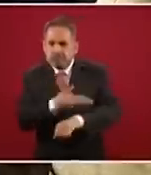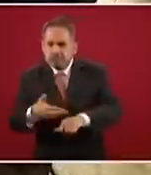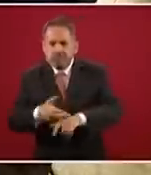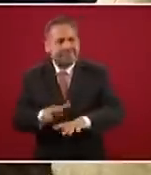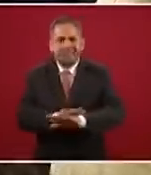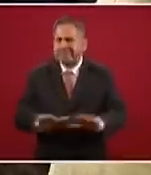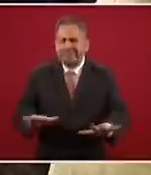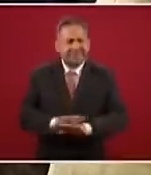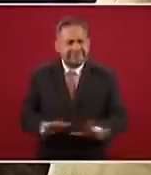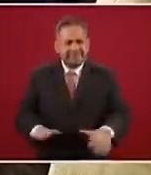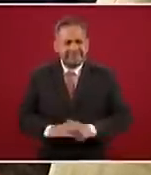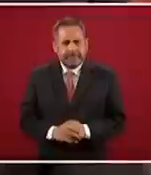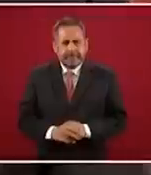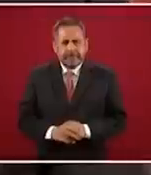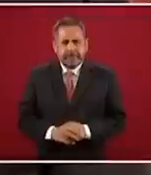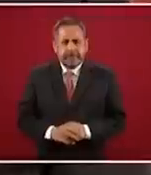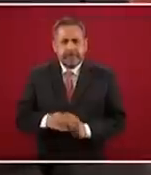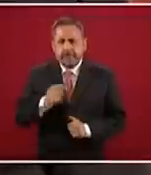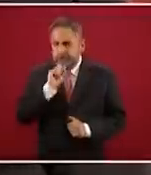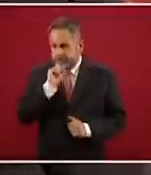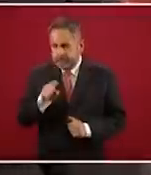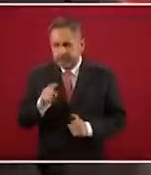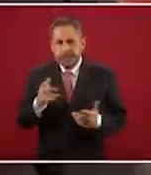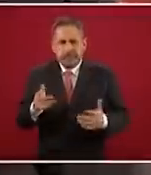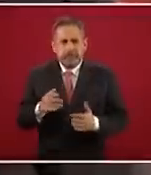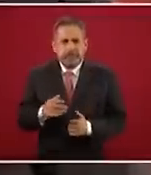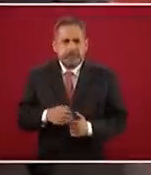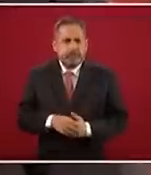Además, si